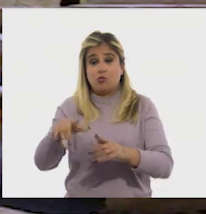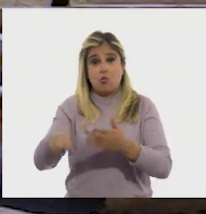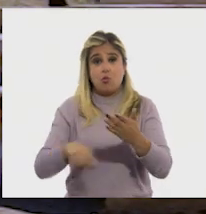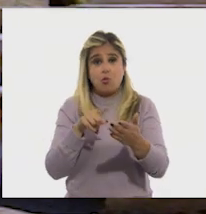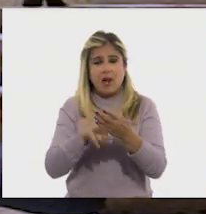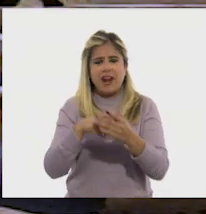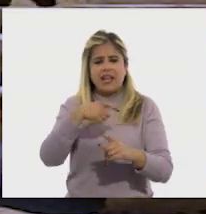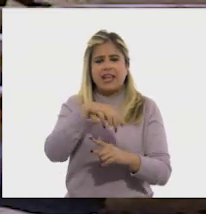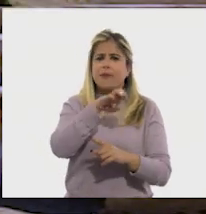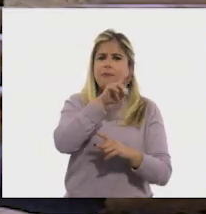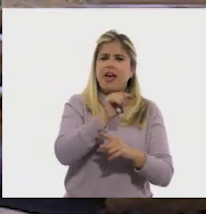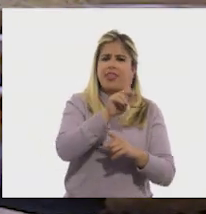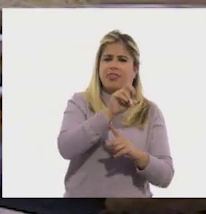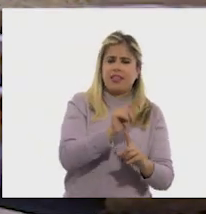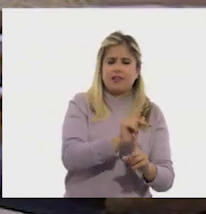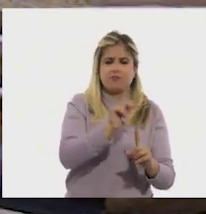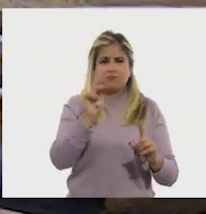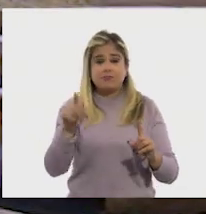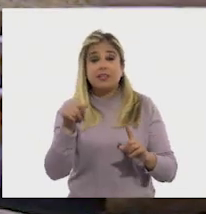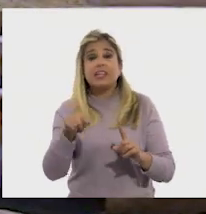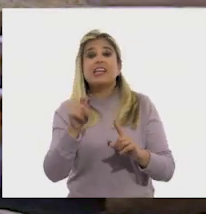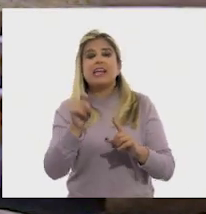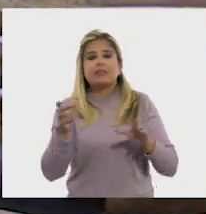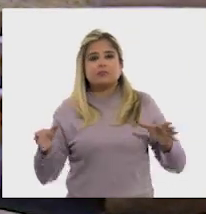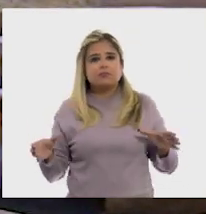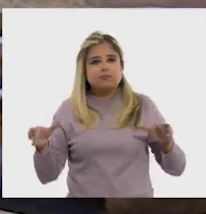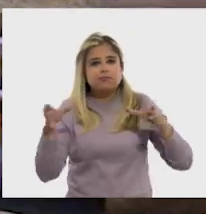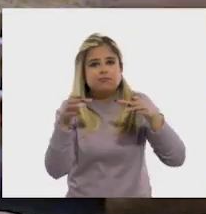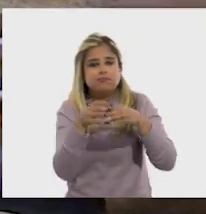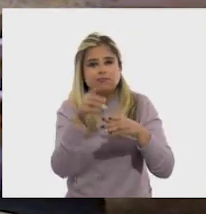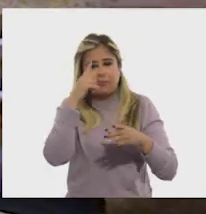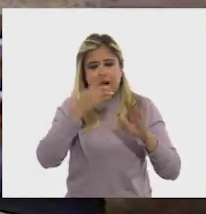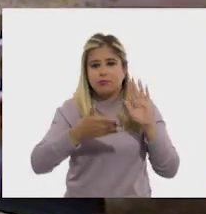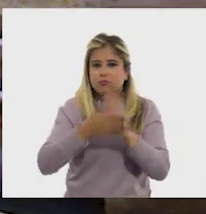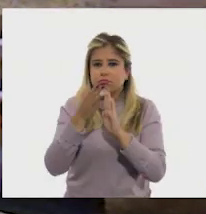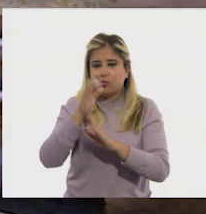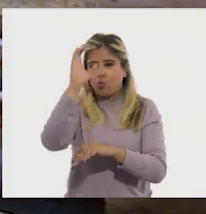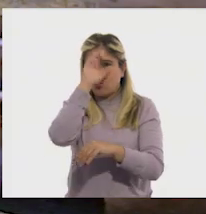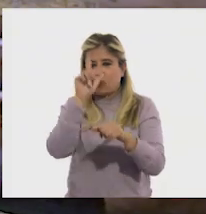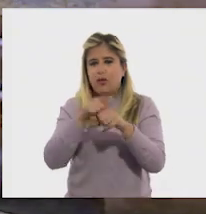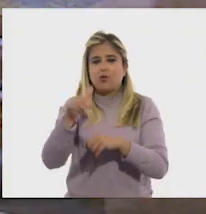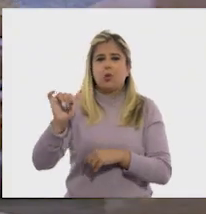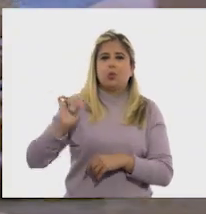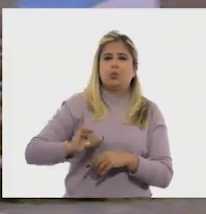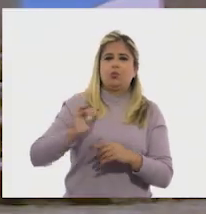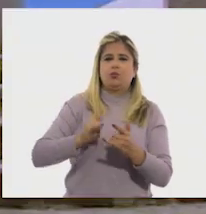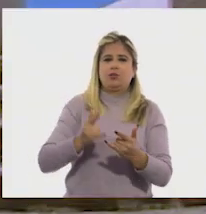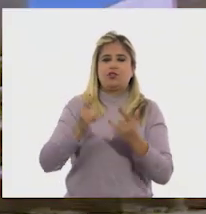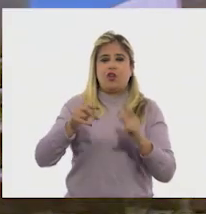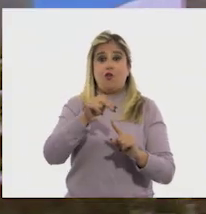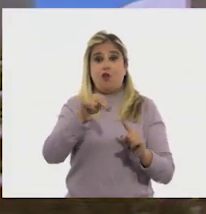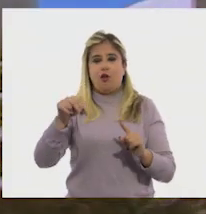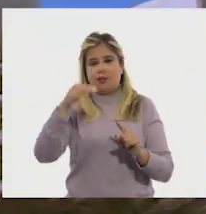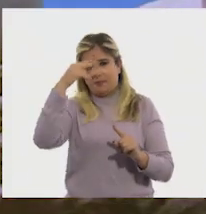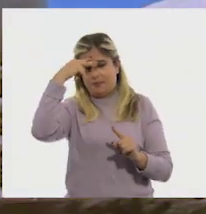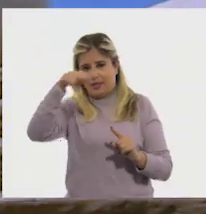La Quemada o Chicomostoc forma parte de lo que fue el desarrollo cultural prehispánico del norte de